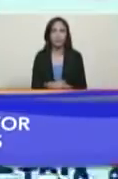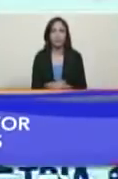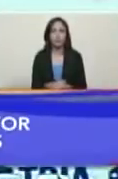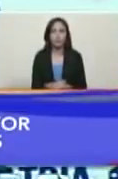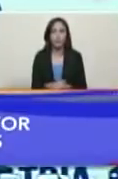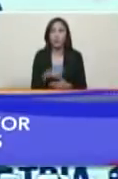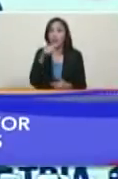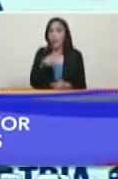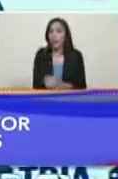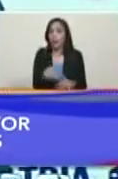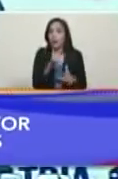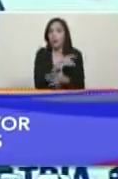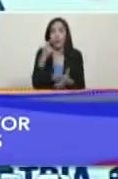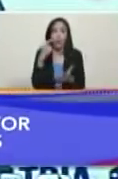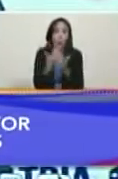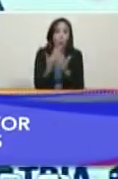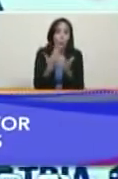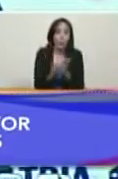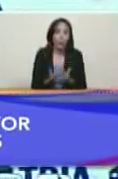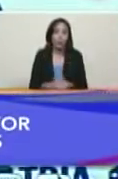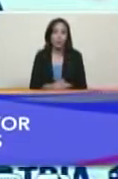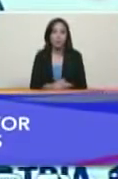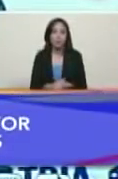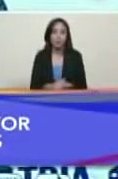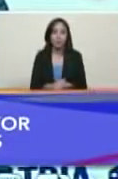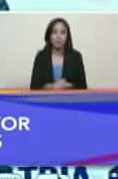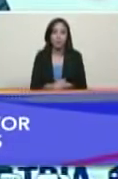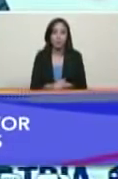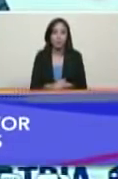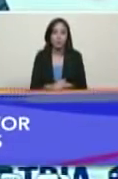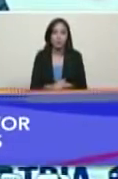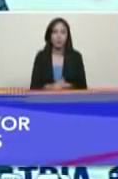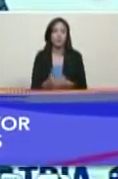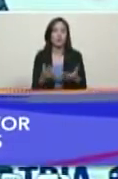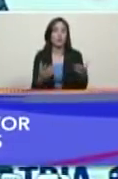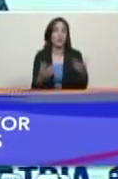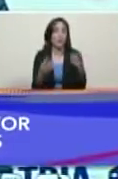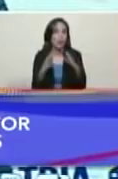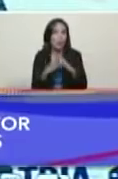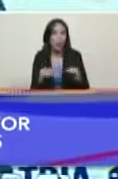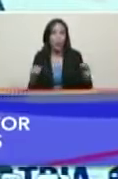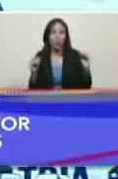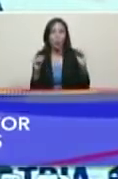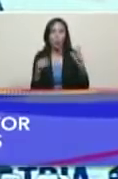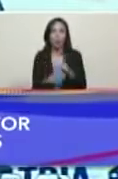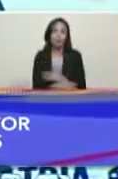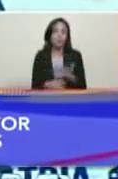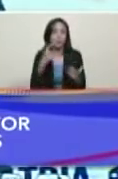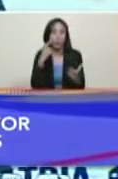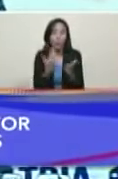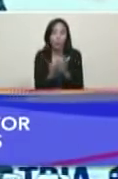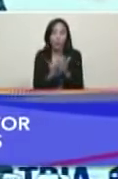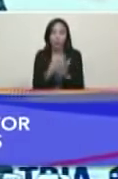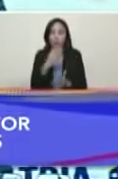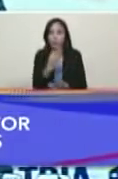porque aquí estamos comprobando en la práctica, a pie,